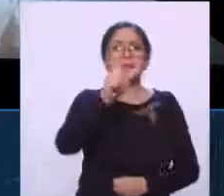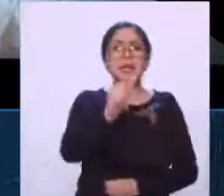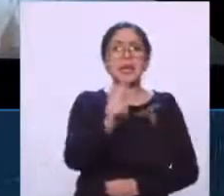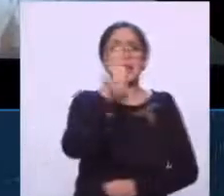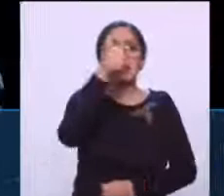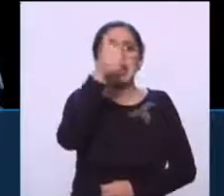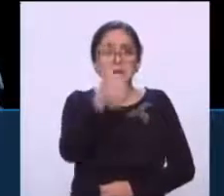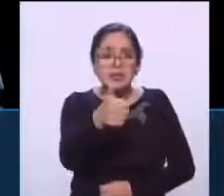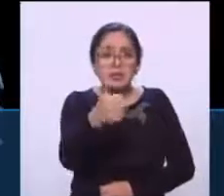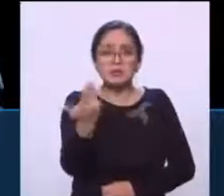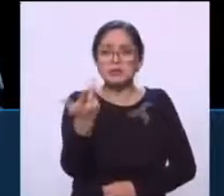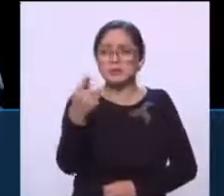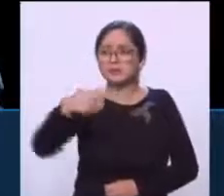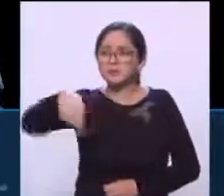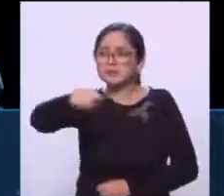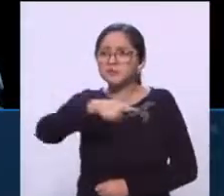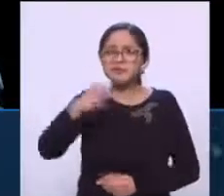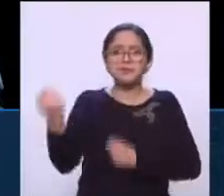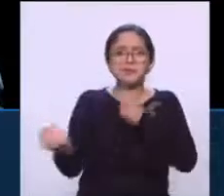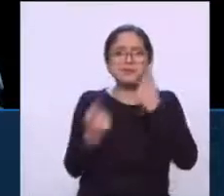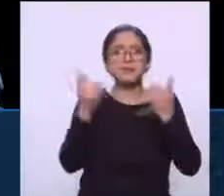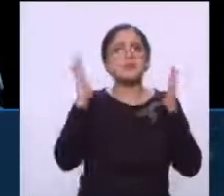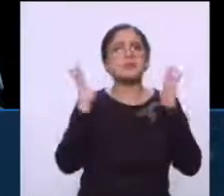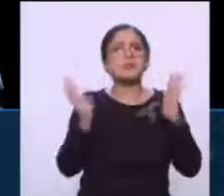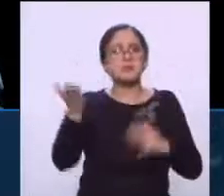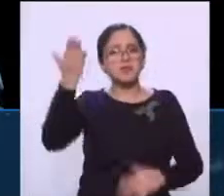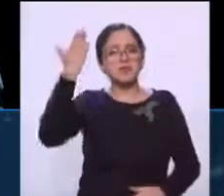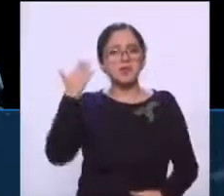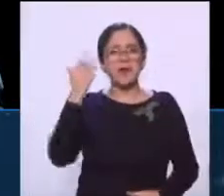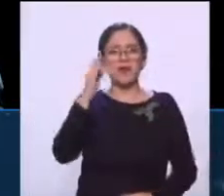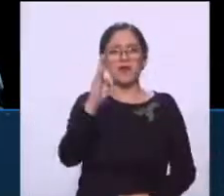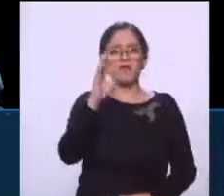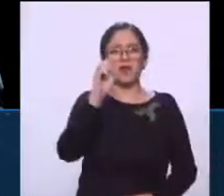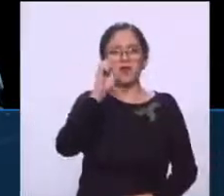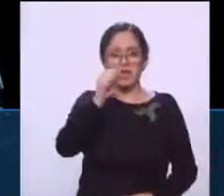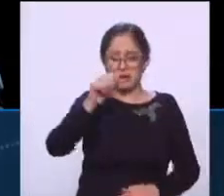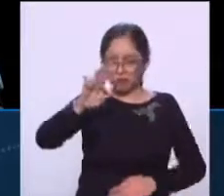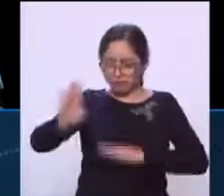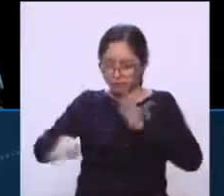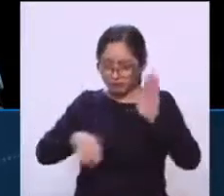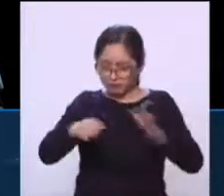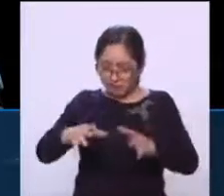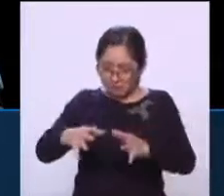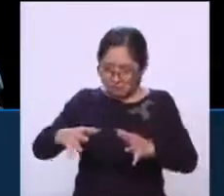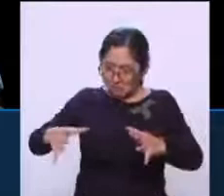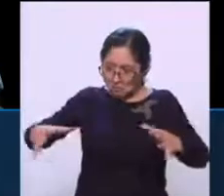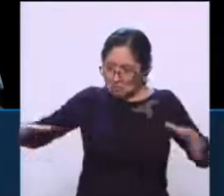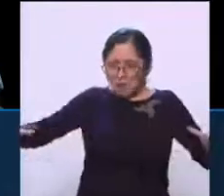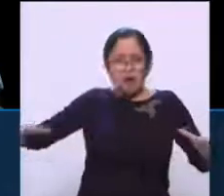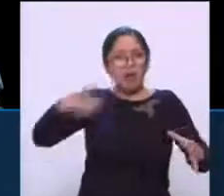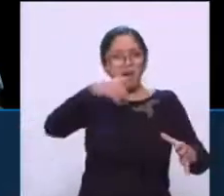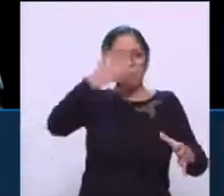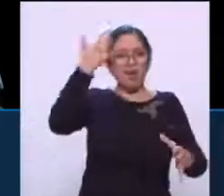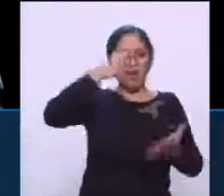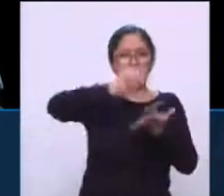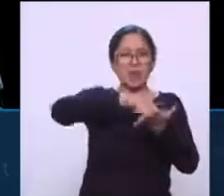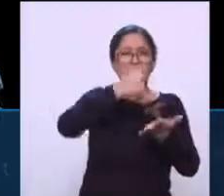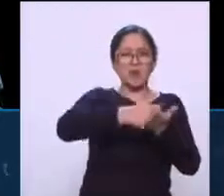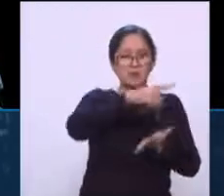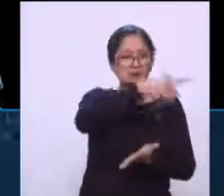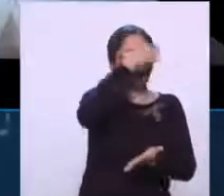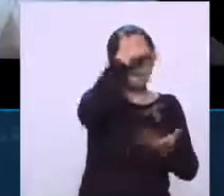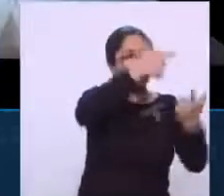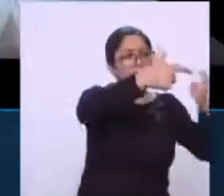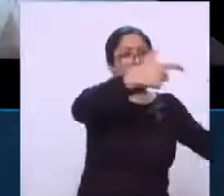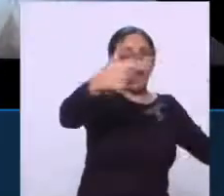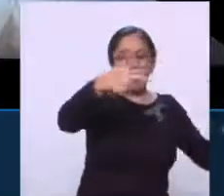cadáveres recuperados, ya es una fosa más grande que la de San Fernando en Tamaulipas, y es conocida ya también como una de las